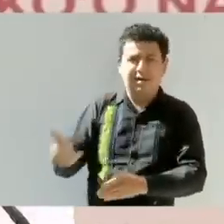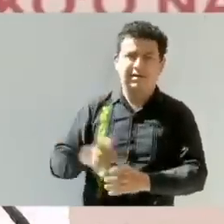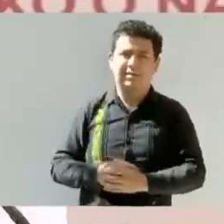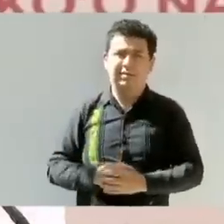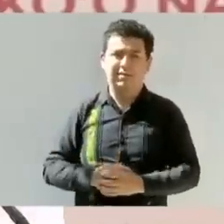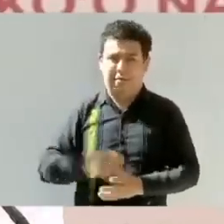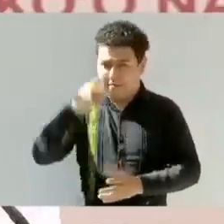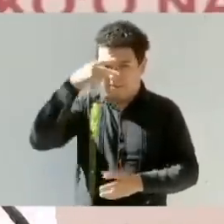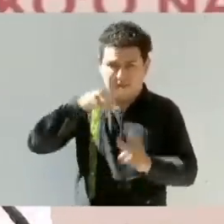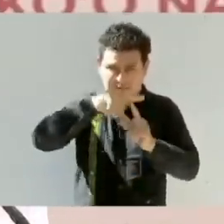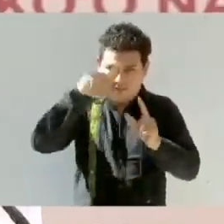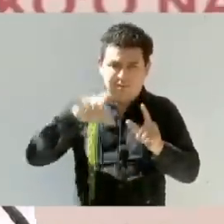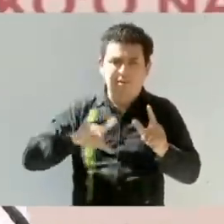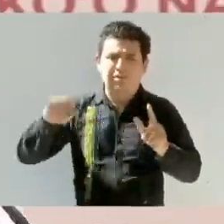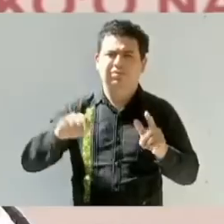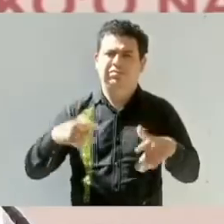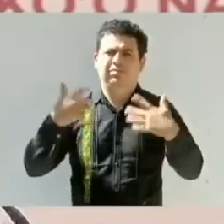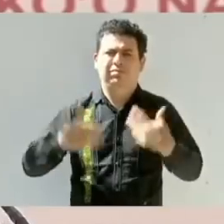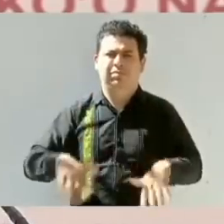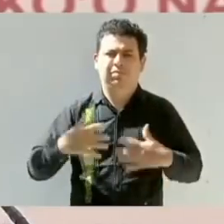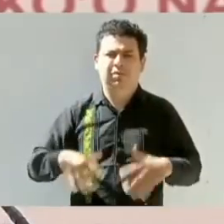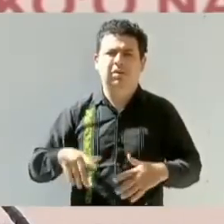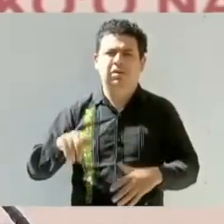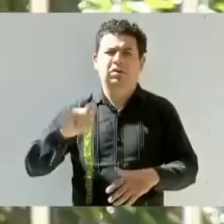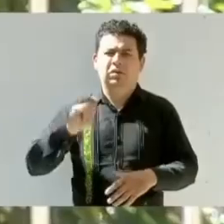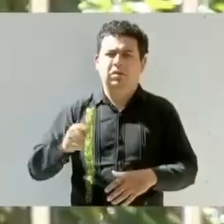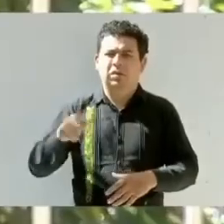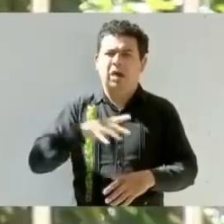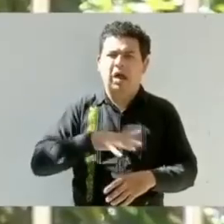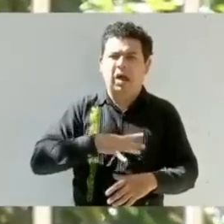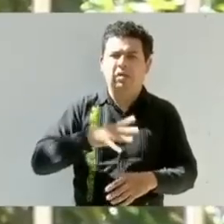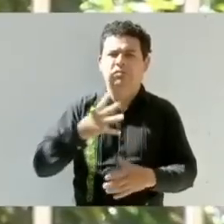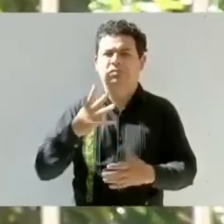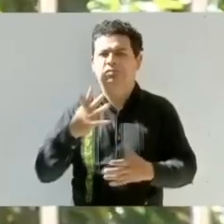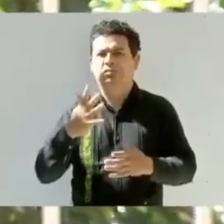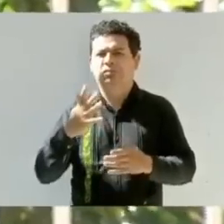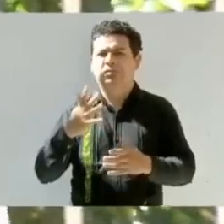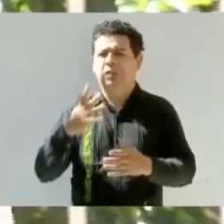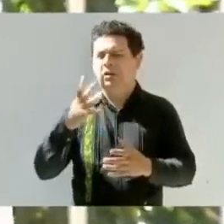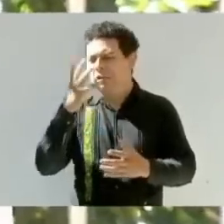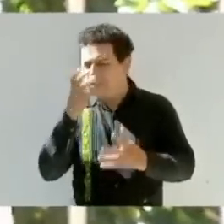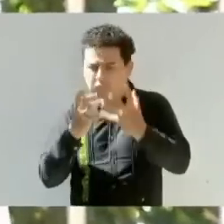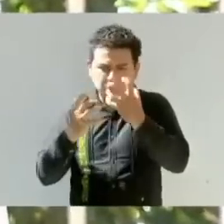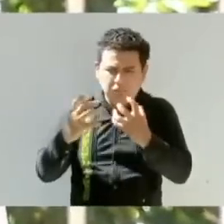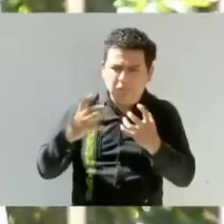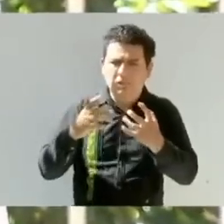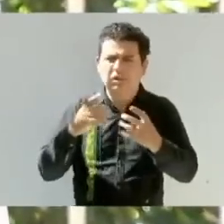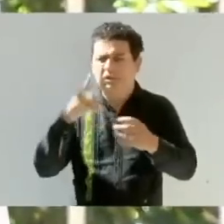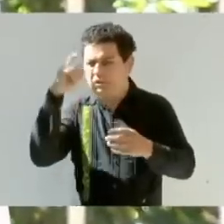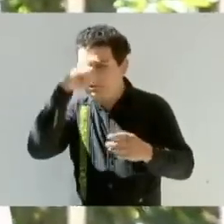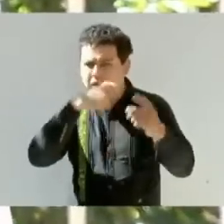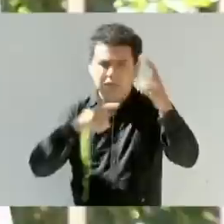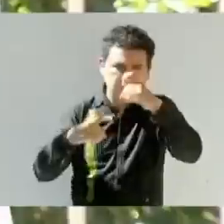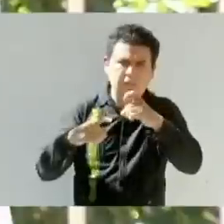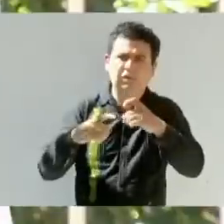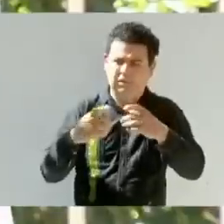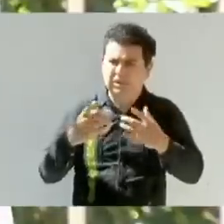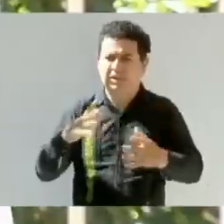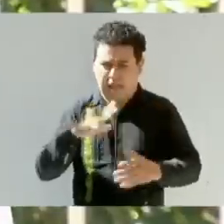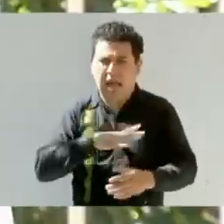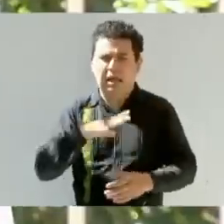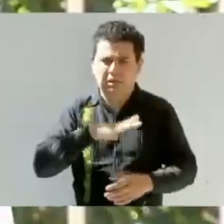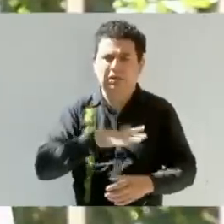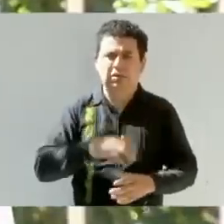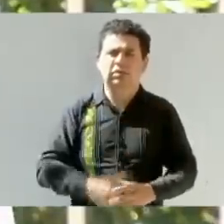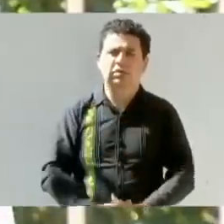México tiene muchas riquezas, a pesar de que lo han saqueado por siglos. Todavía tiene